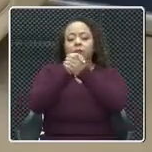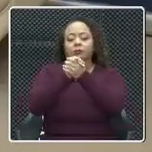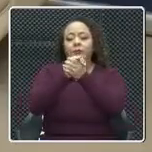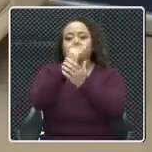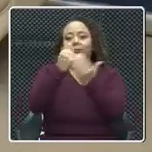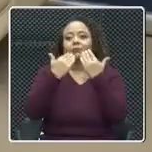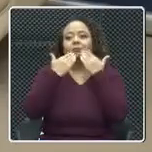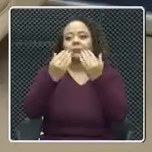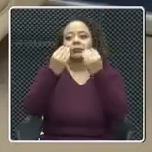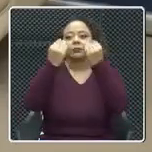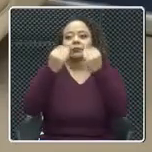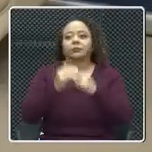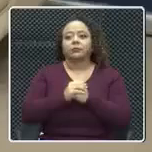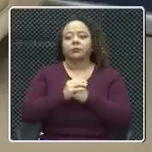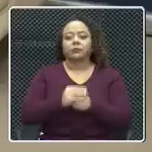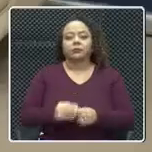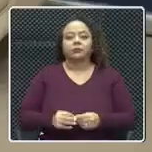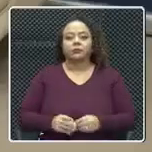mucho